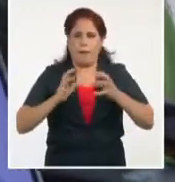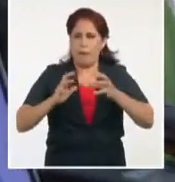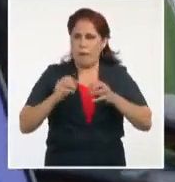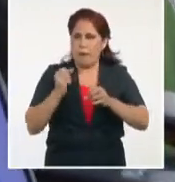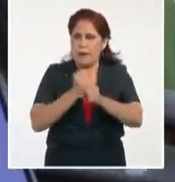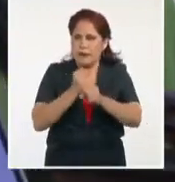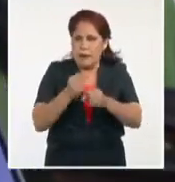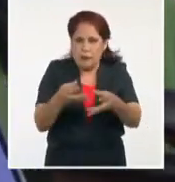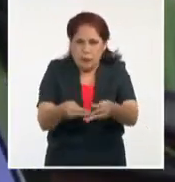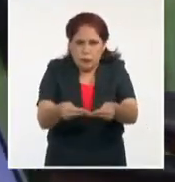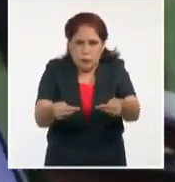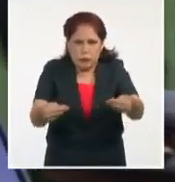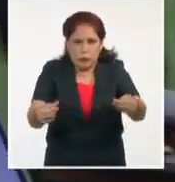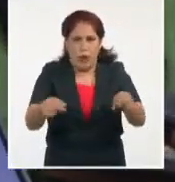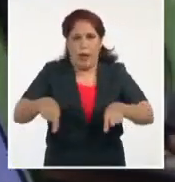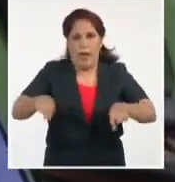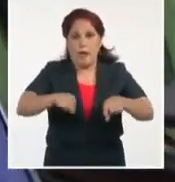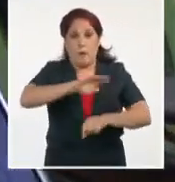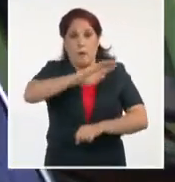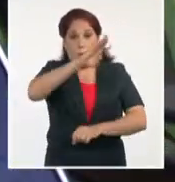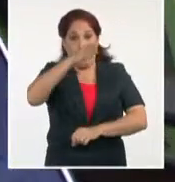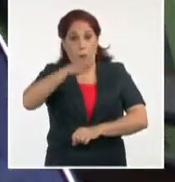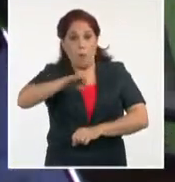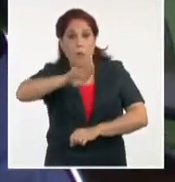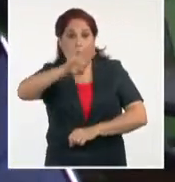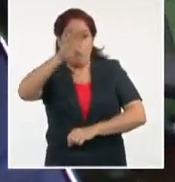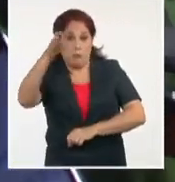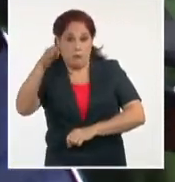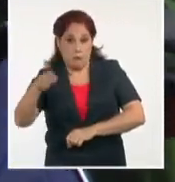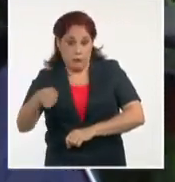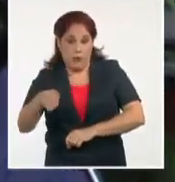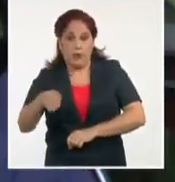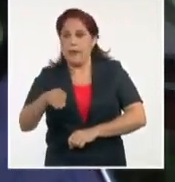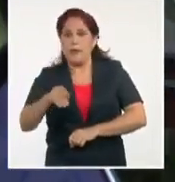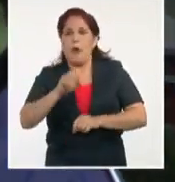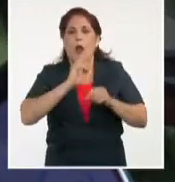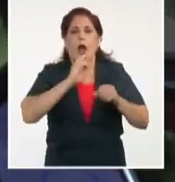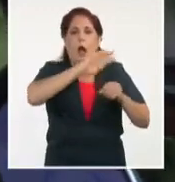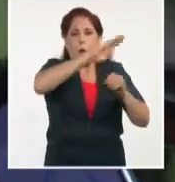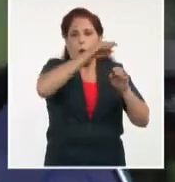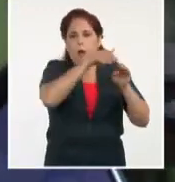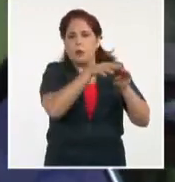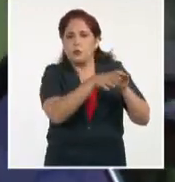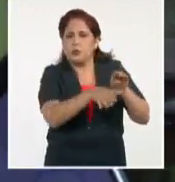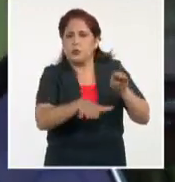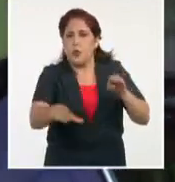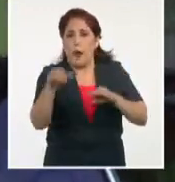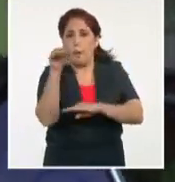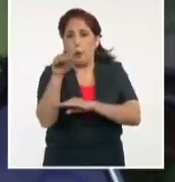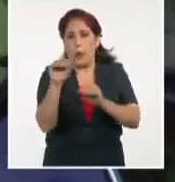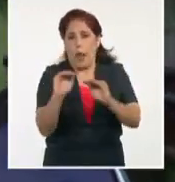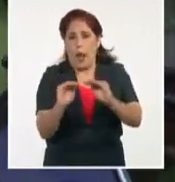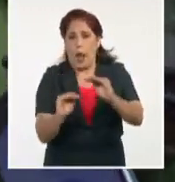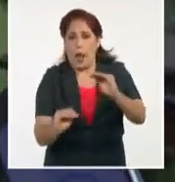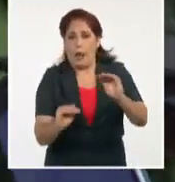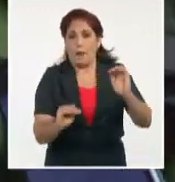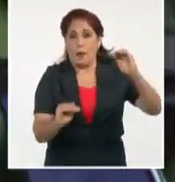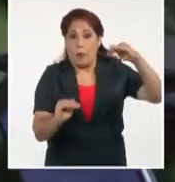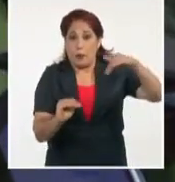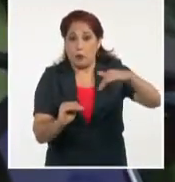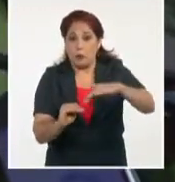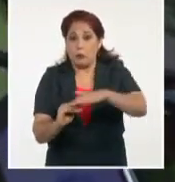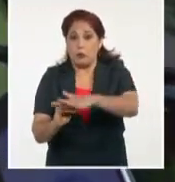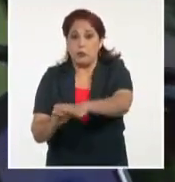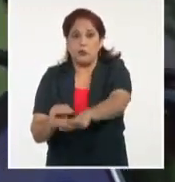terreno de la montaña, y las cañadas que son bajitas, los puentes, entonces con tremenda facilidad se